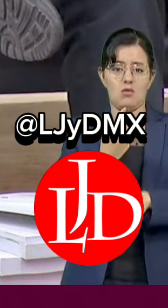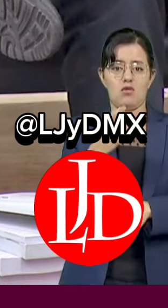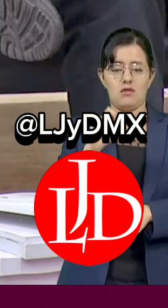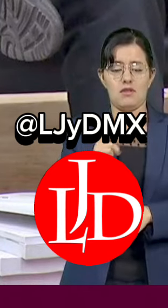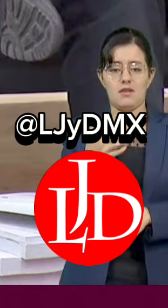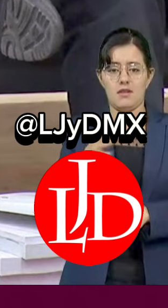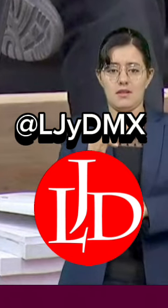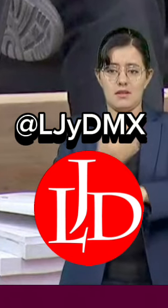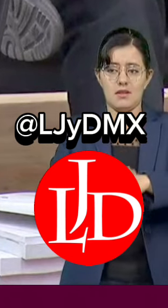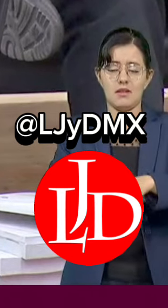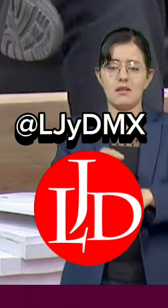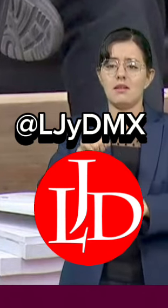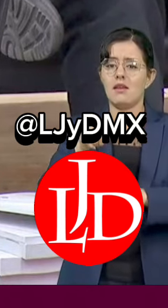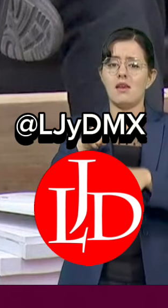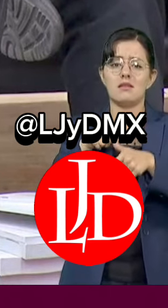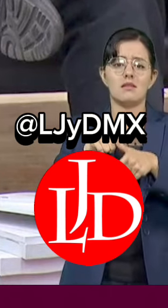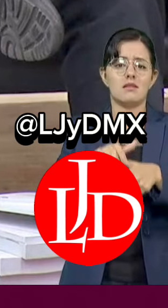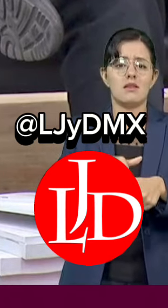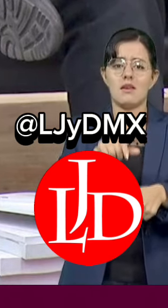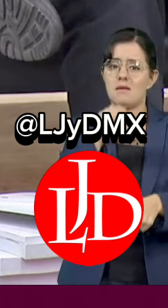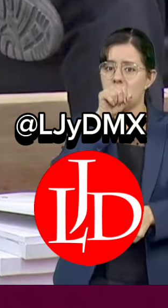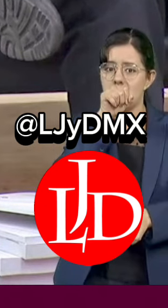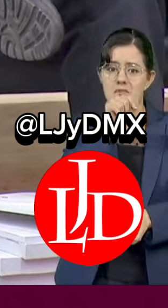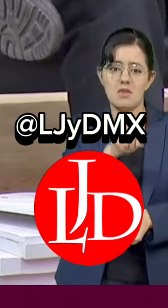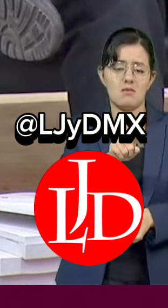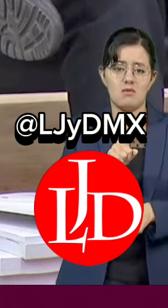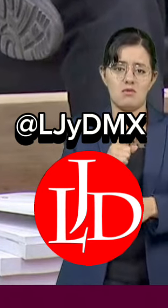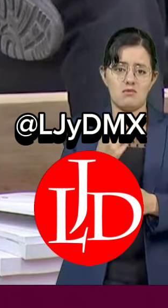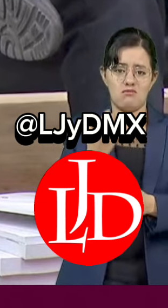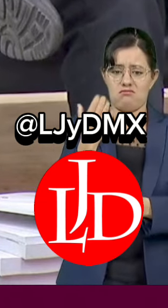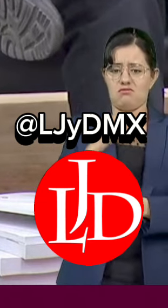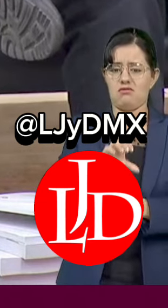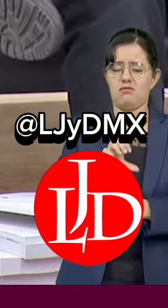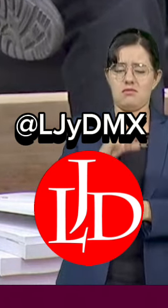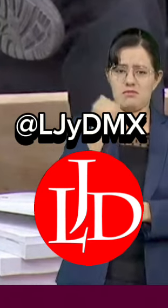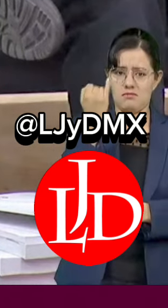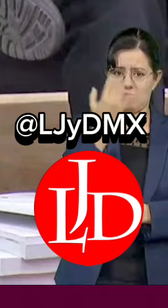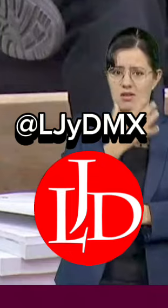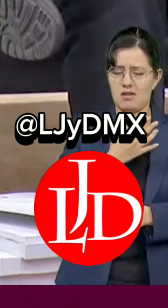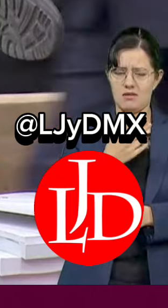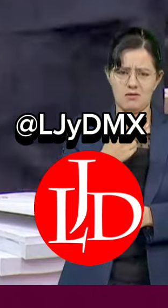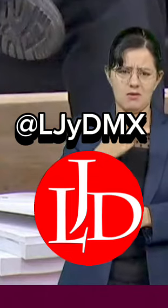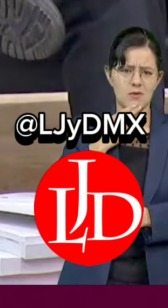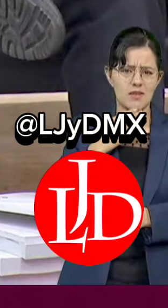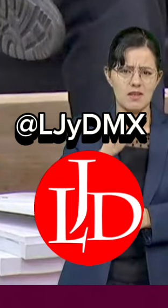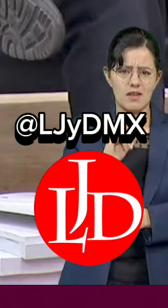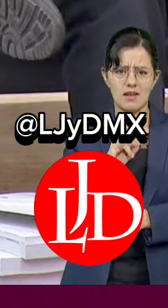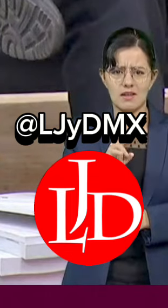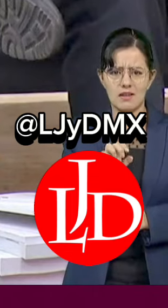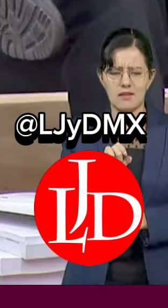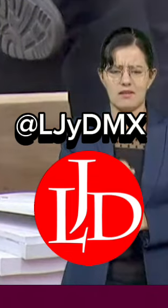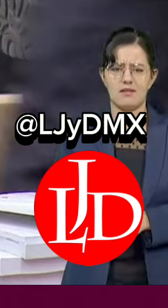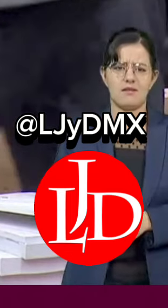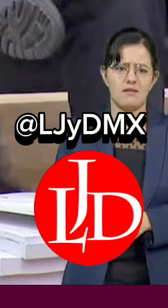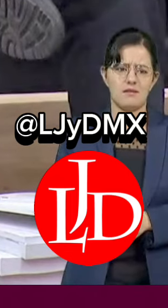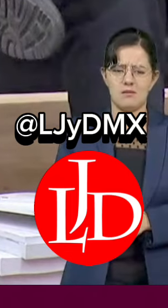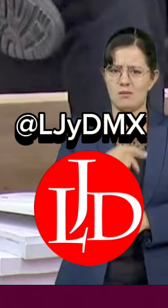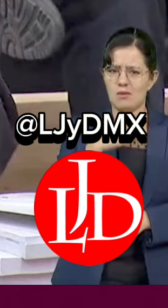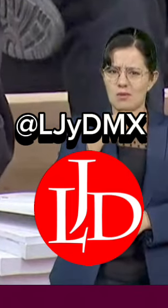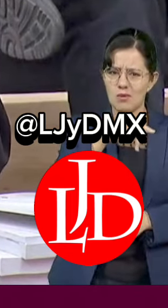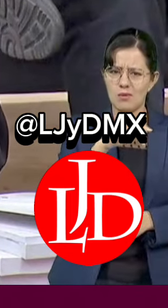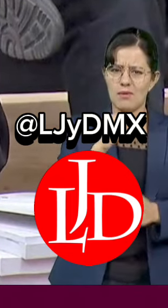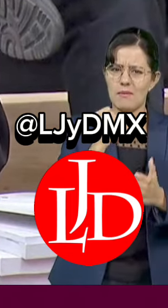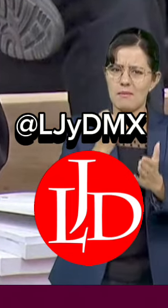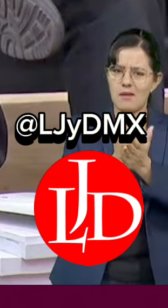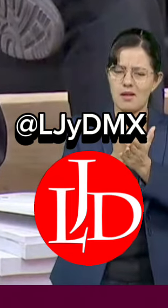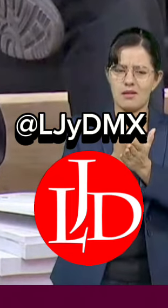Gálvez Ruiz sigue teniendo la misma utilización del emblema del INE, del emblema